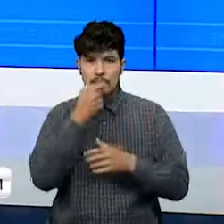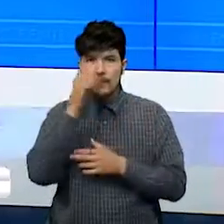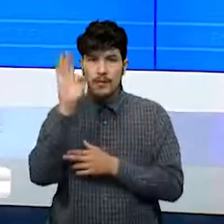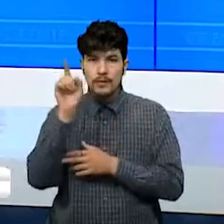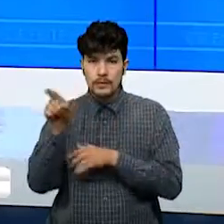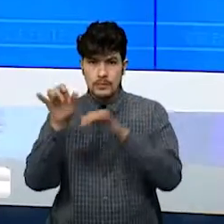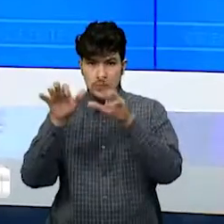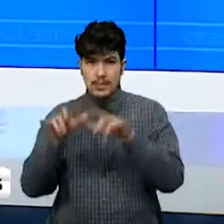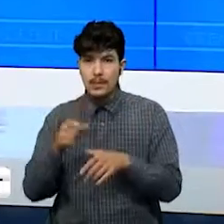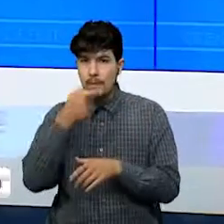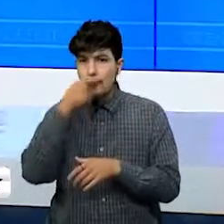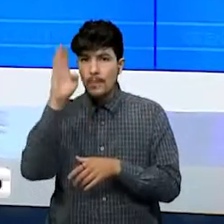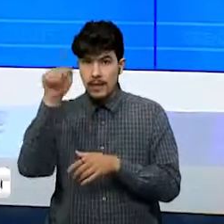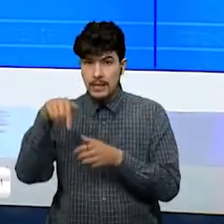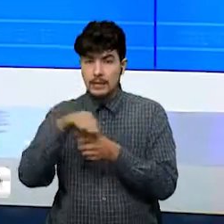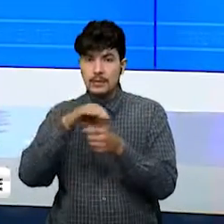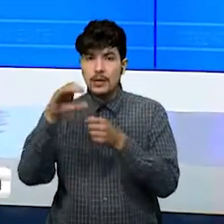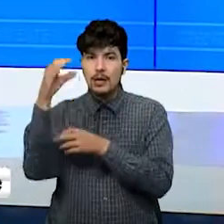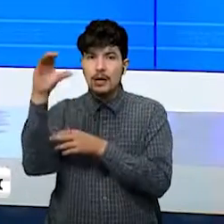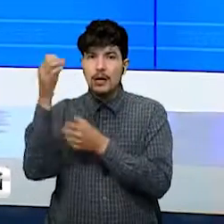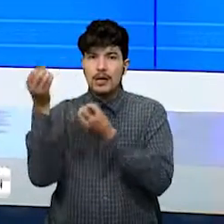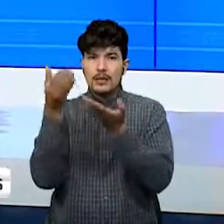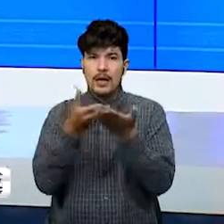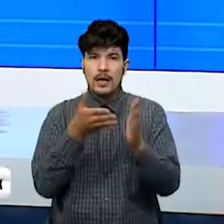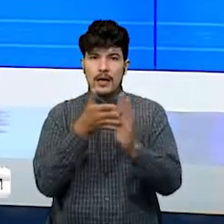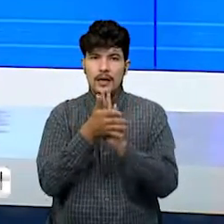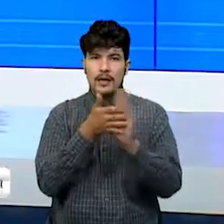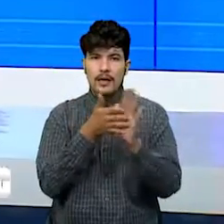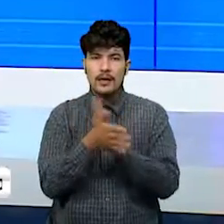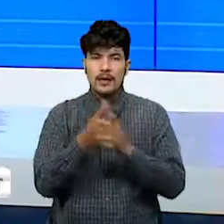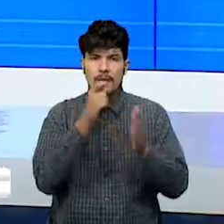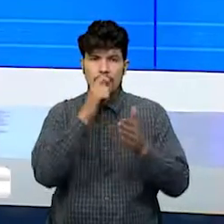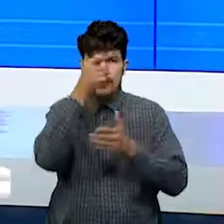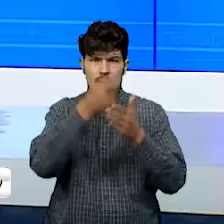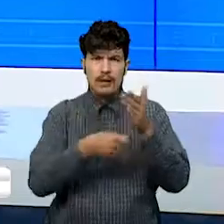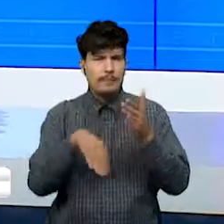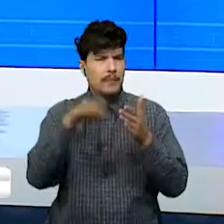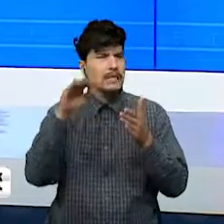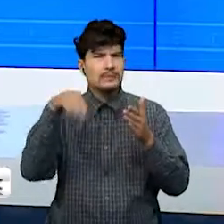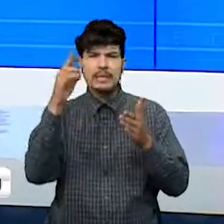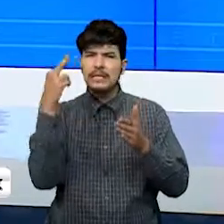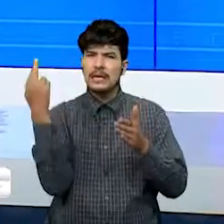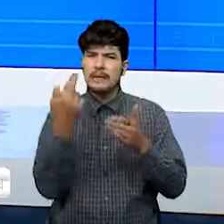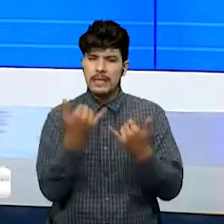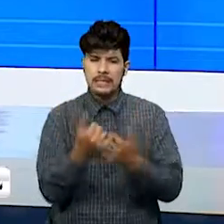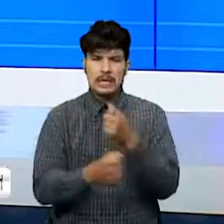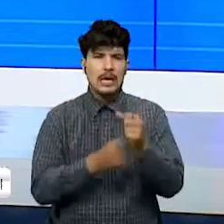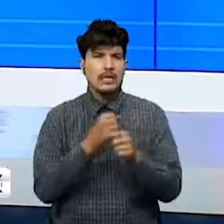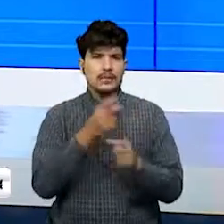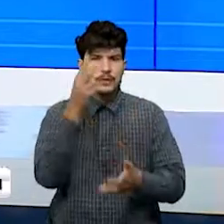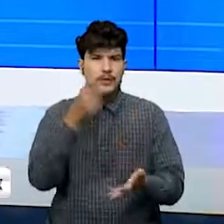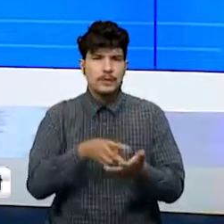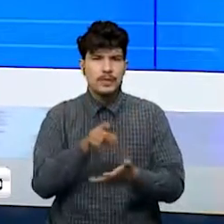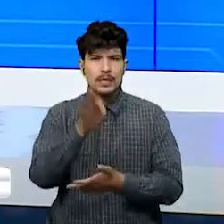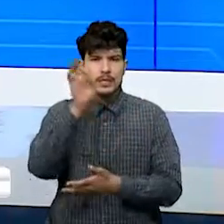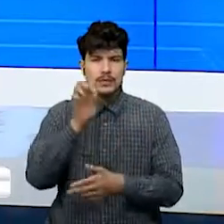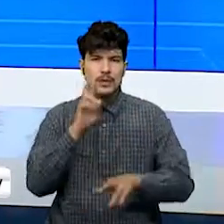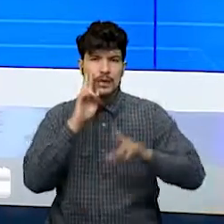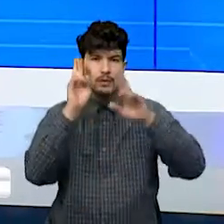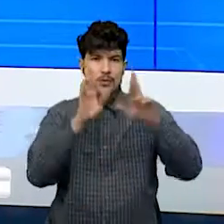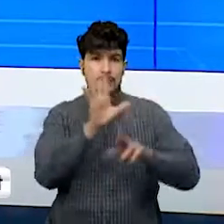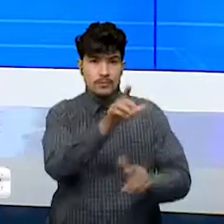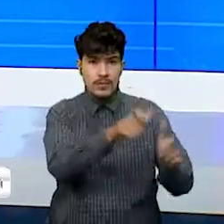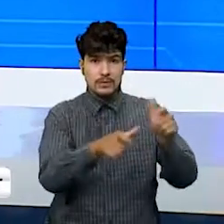La Secretaría de Tránsito de la ciudad de Cúcuta entregó un informe sobre las infracciones más recurrentes durante este año 2018, donde se resalta que